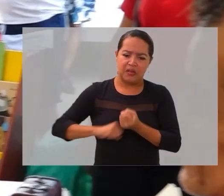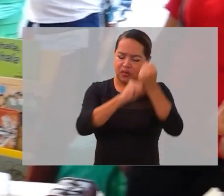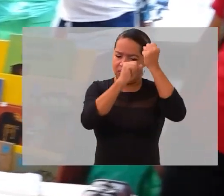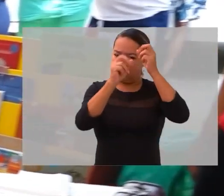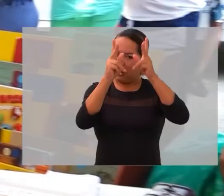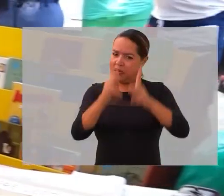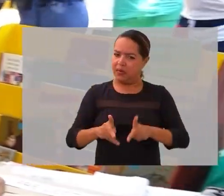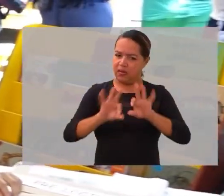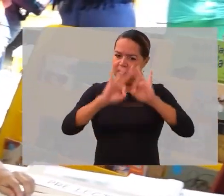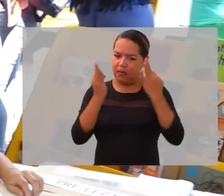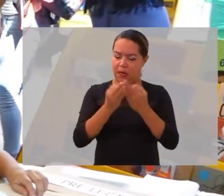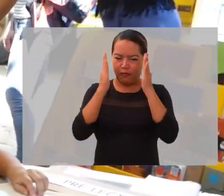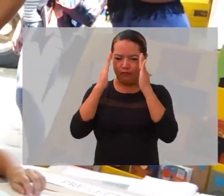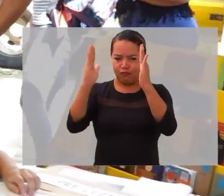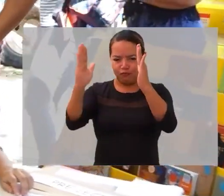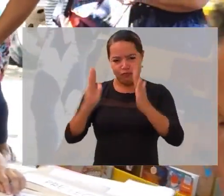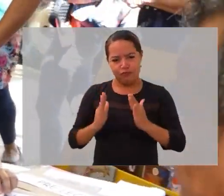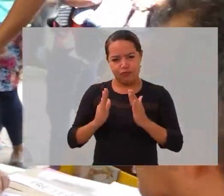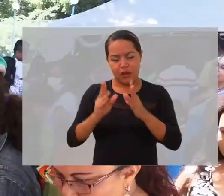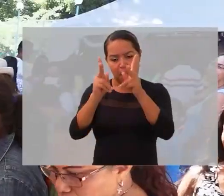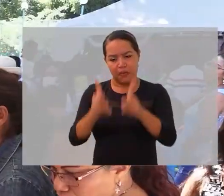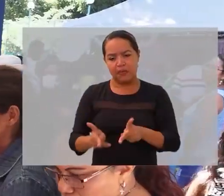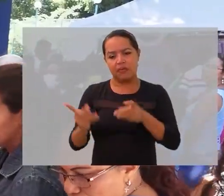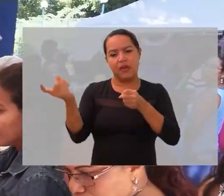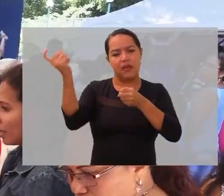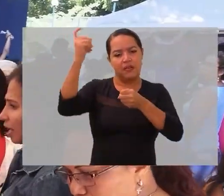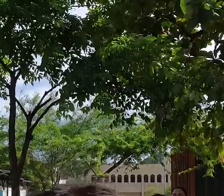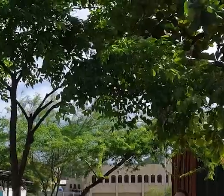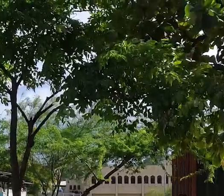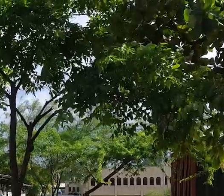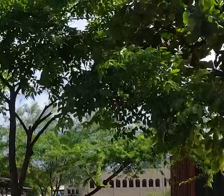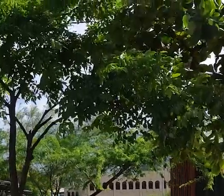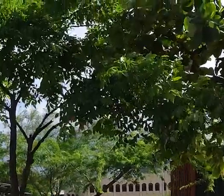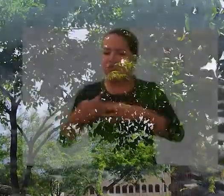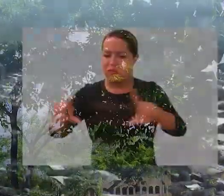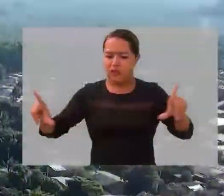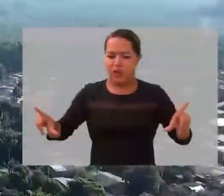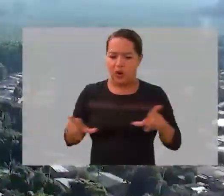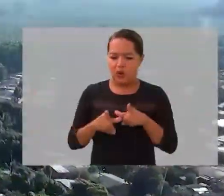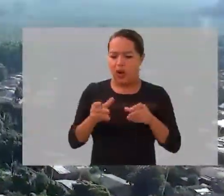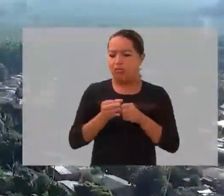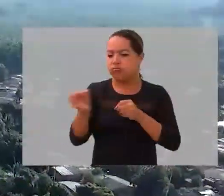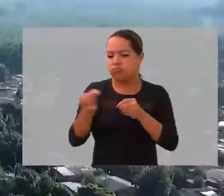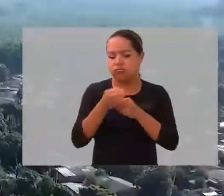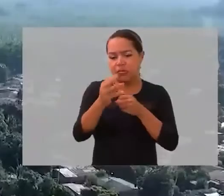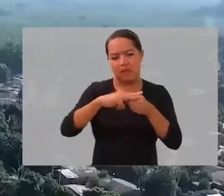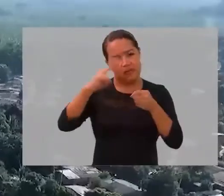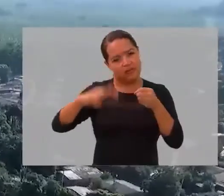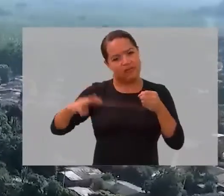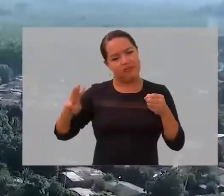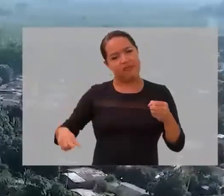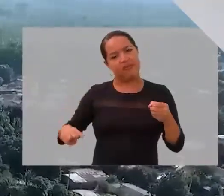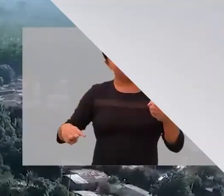comunitario y atención oportuna a los afiliados en las diferentes zonas del Magdalena.